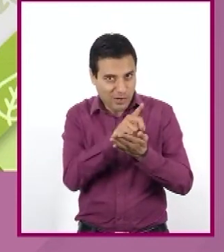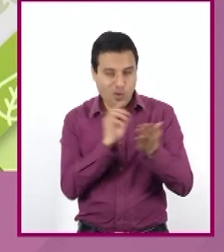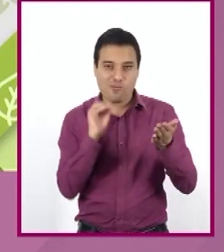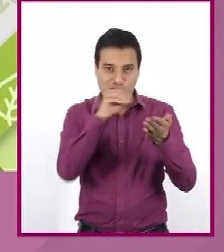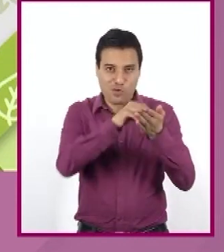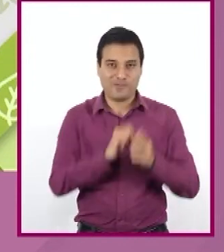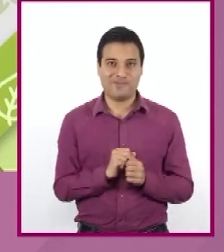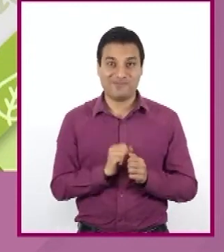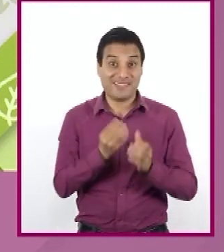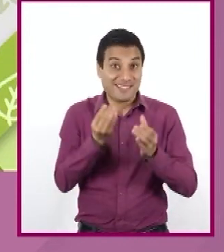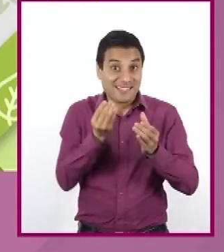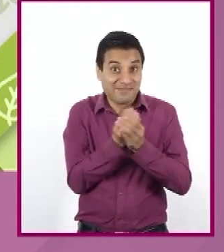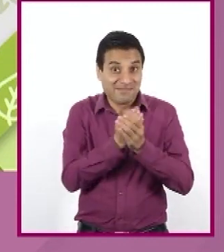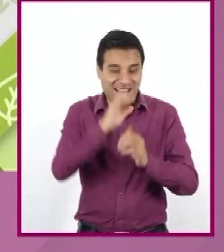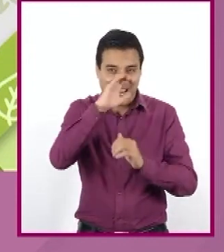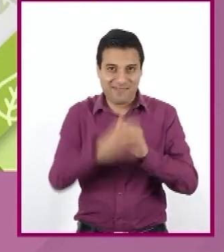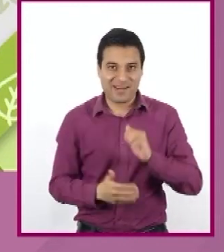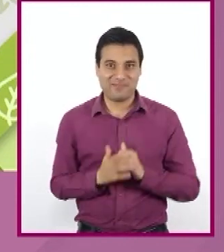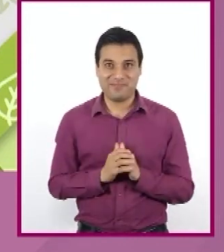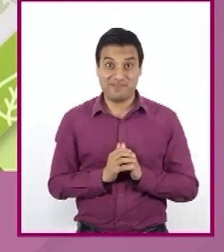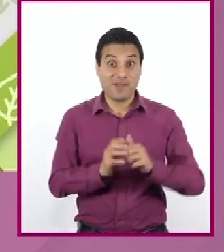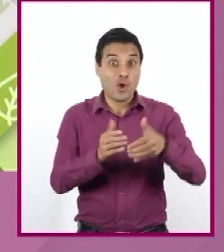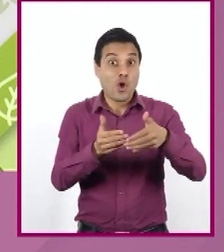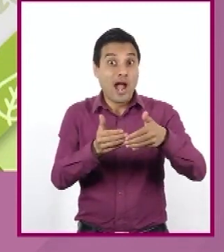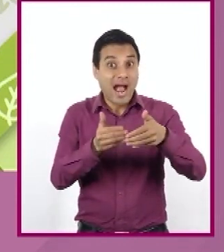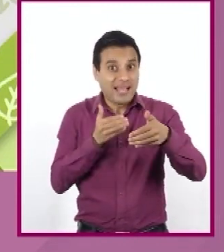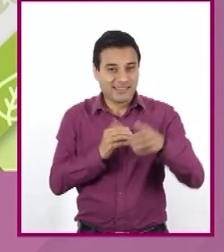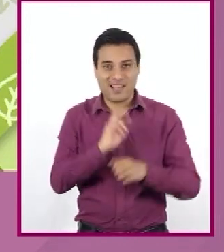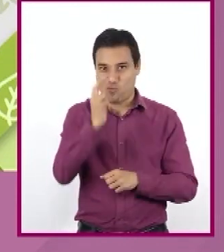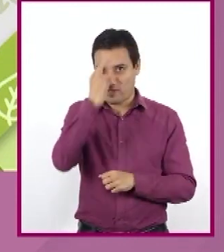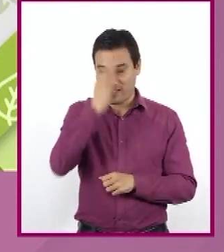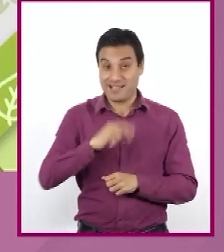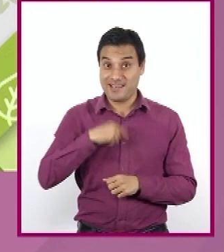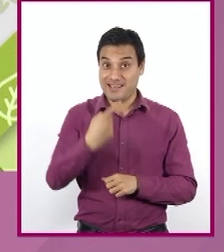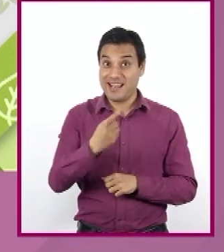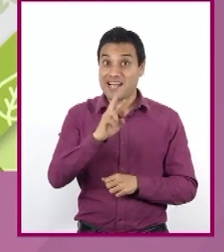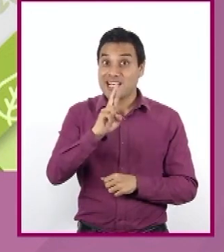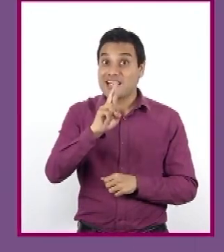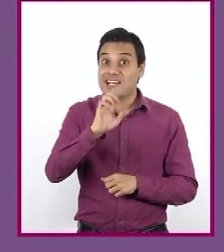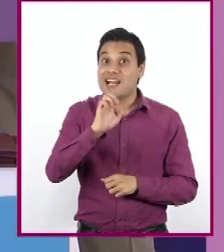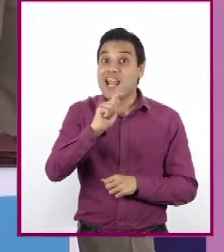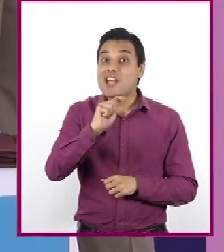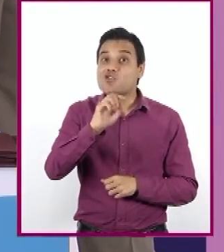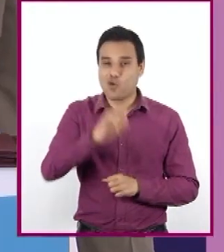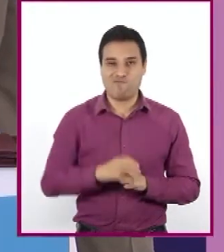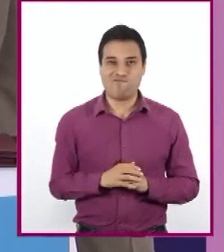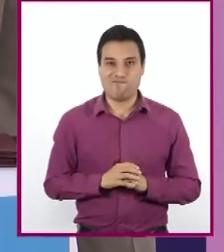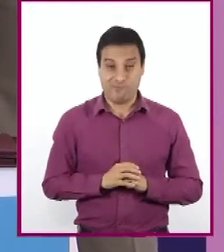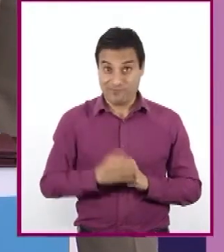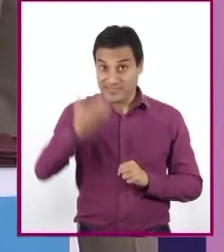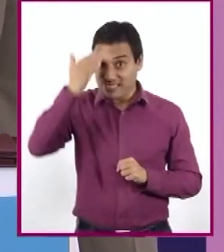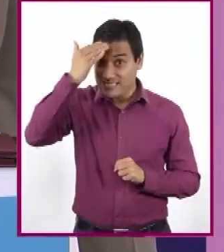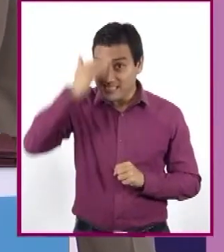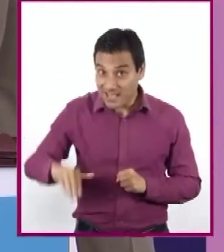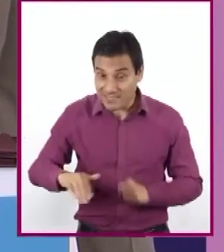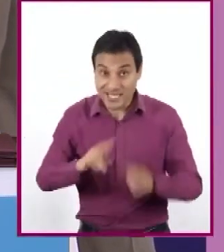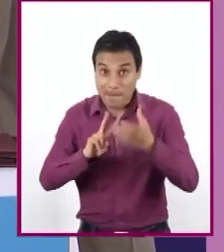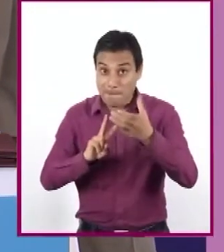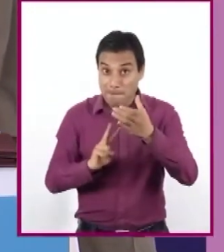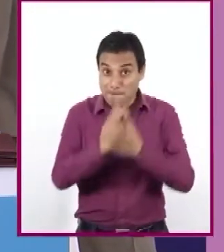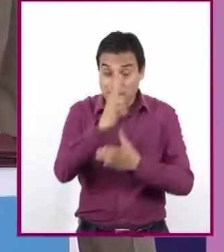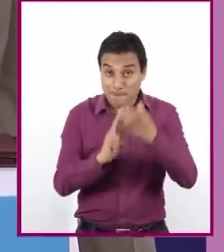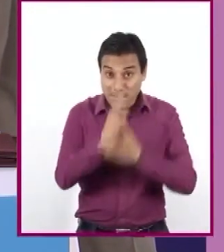por terminar la sesión de hoy, pero no sin antes incluir el reto de este día. ¿Sabían que las plantas también